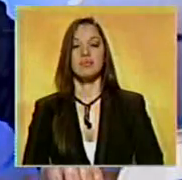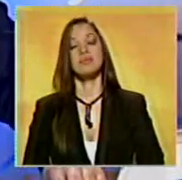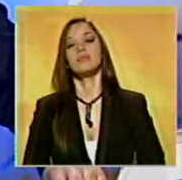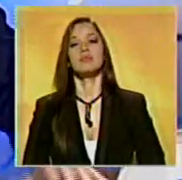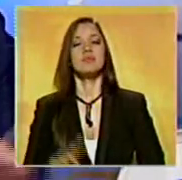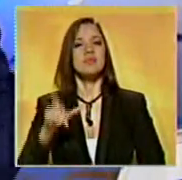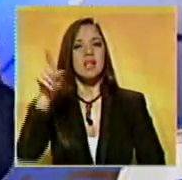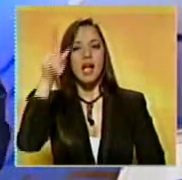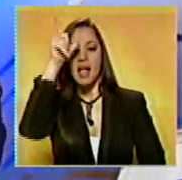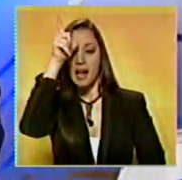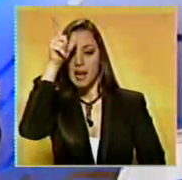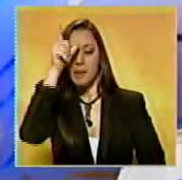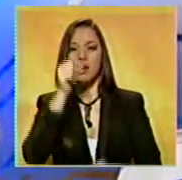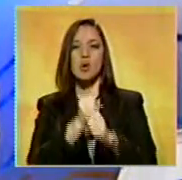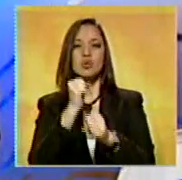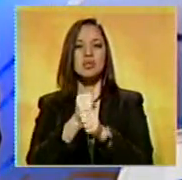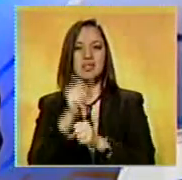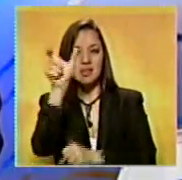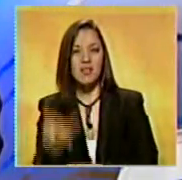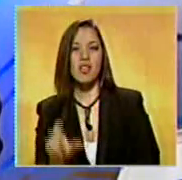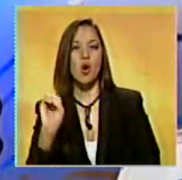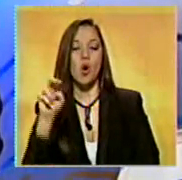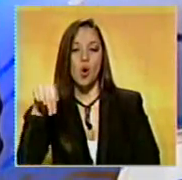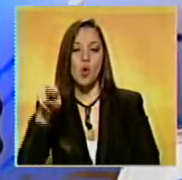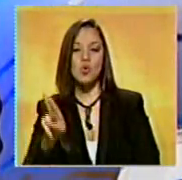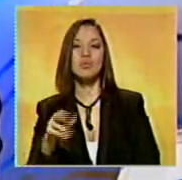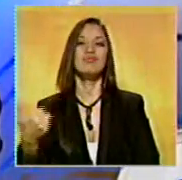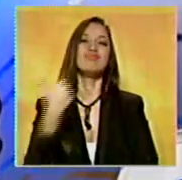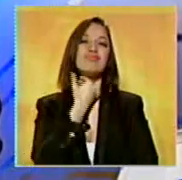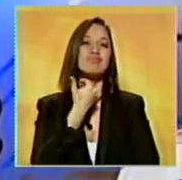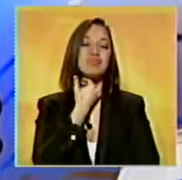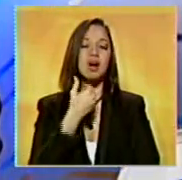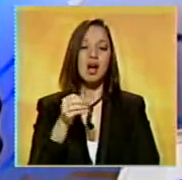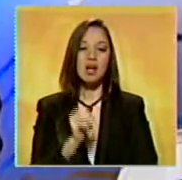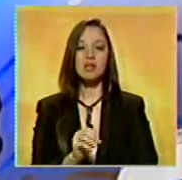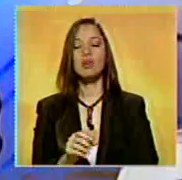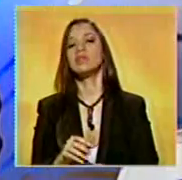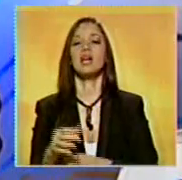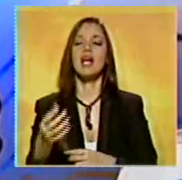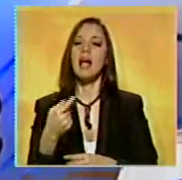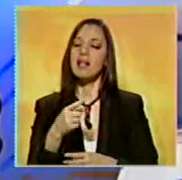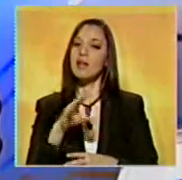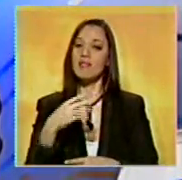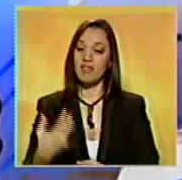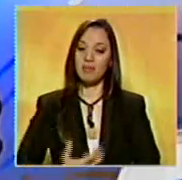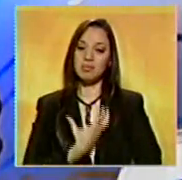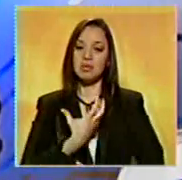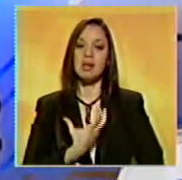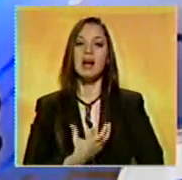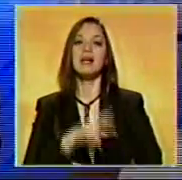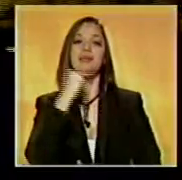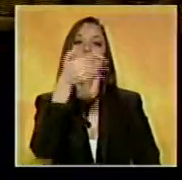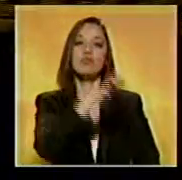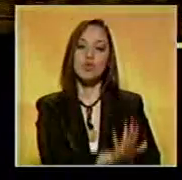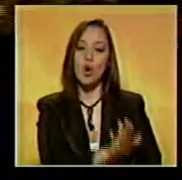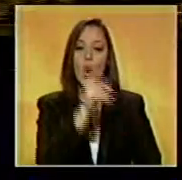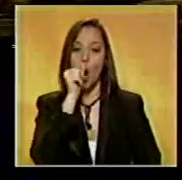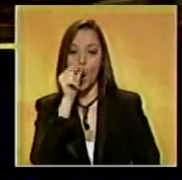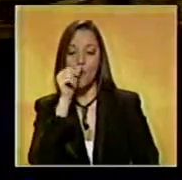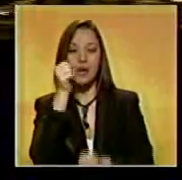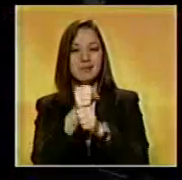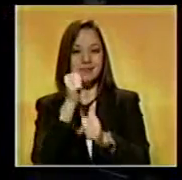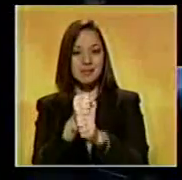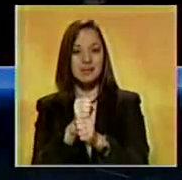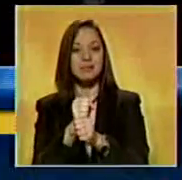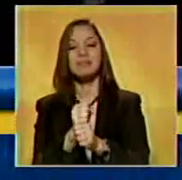en Alemania un empleado de la ONU infectado de ébola murió esta madrugada en un hospital de la ciudad de leipsic al oeste de ese país el trabajador de Naciones